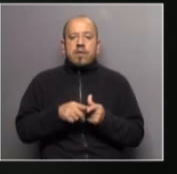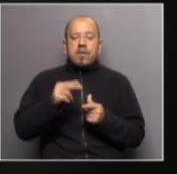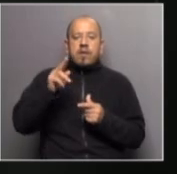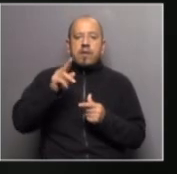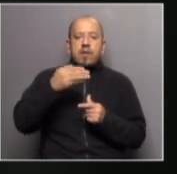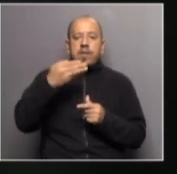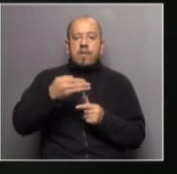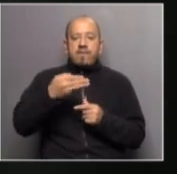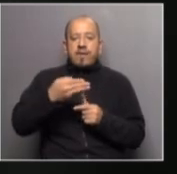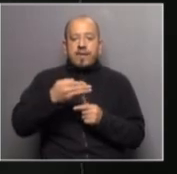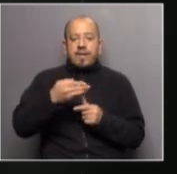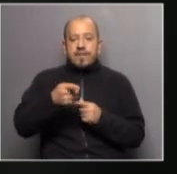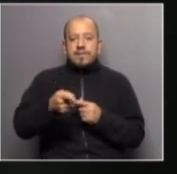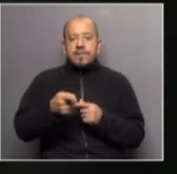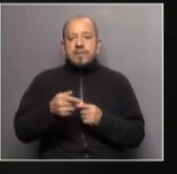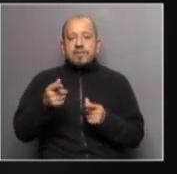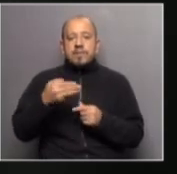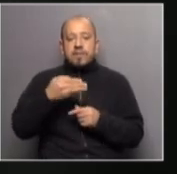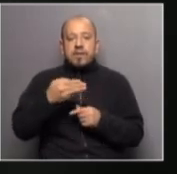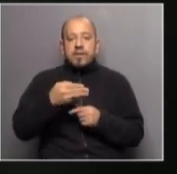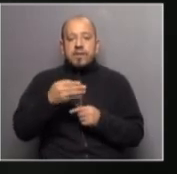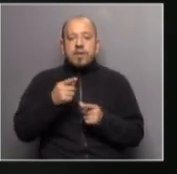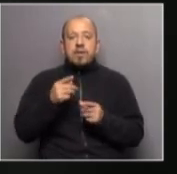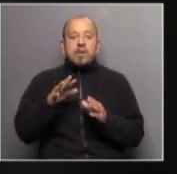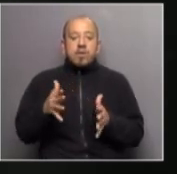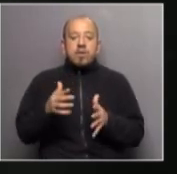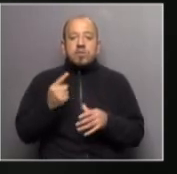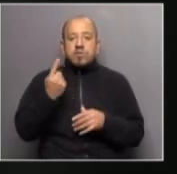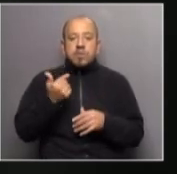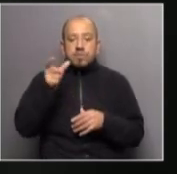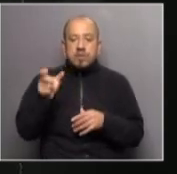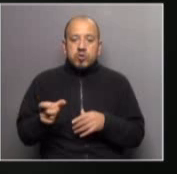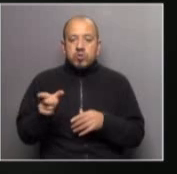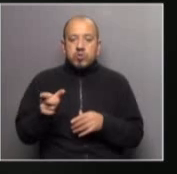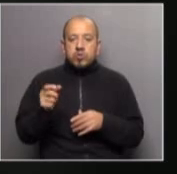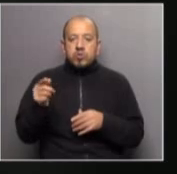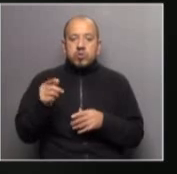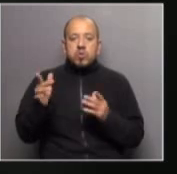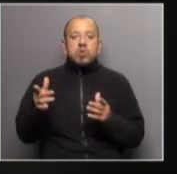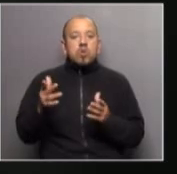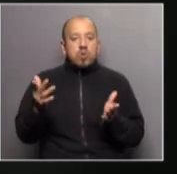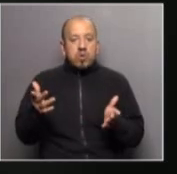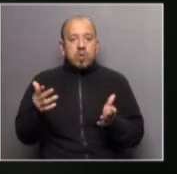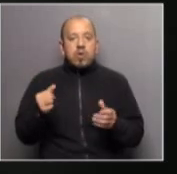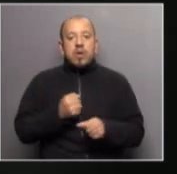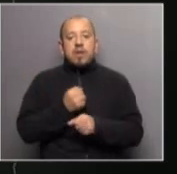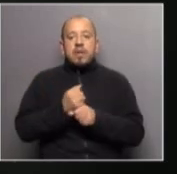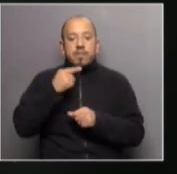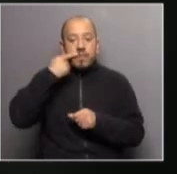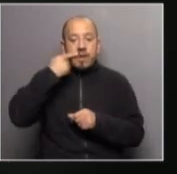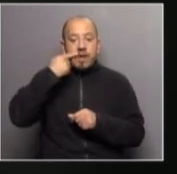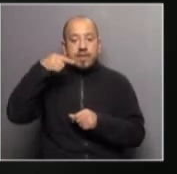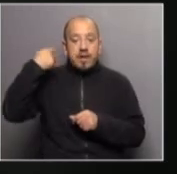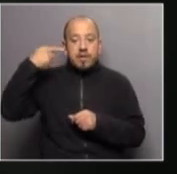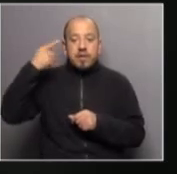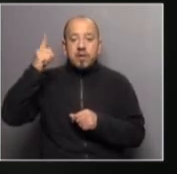sí. Para Lorca, sí. Barradas fue un tipo sumamente influyente hasta para Dalí, para